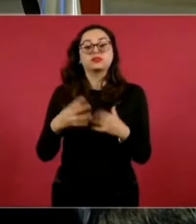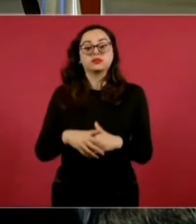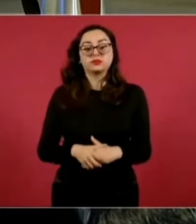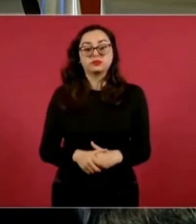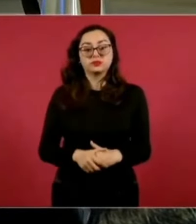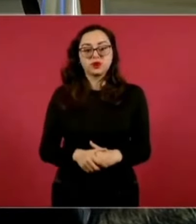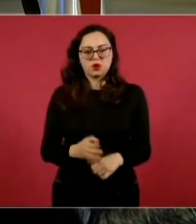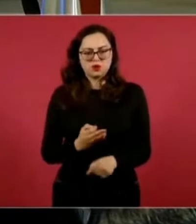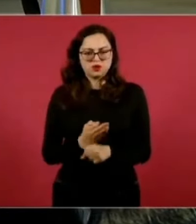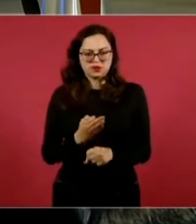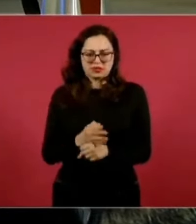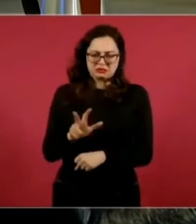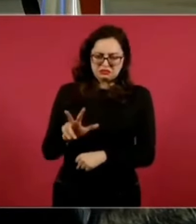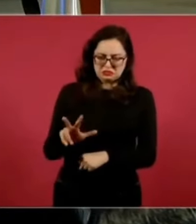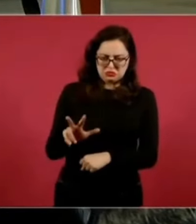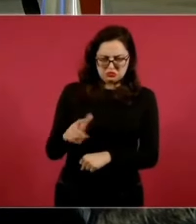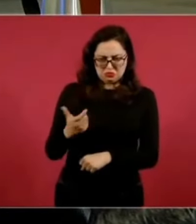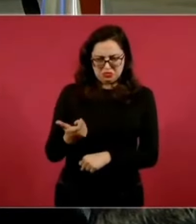a